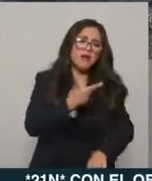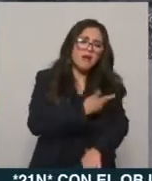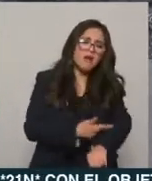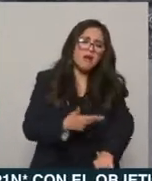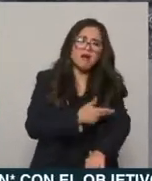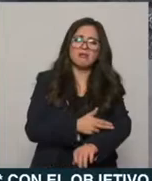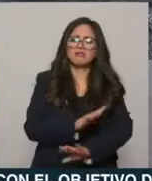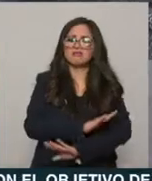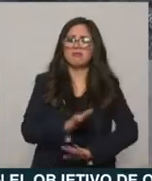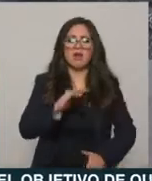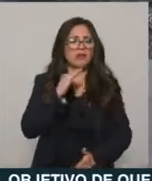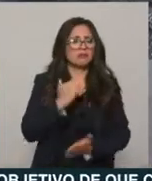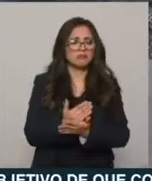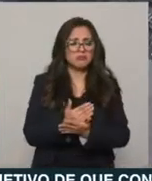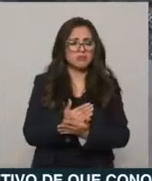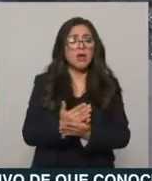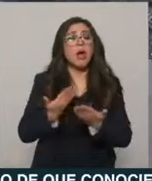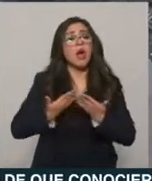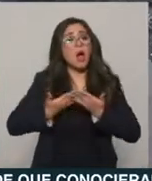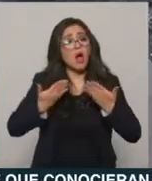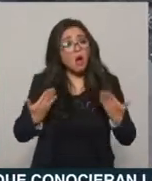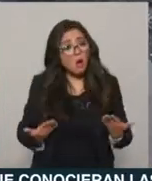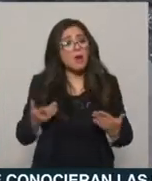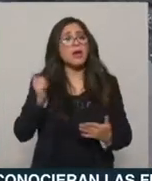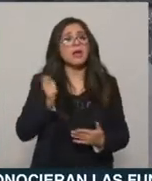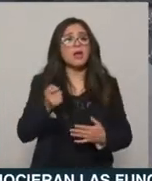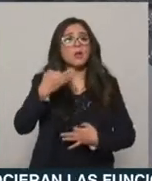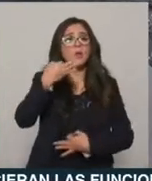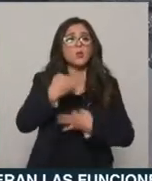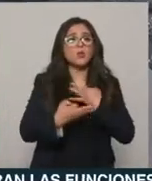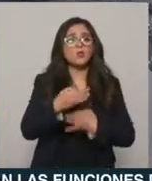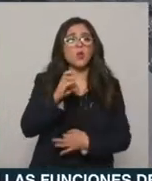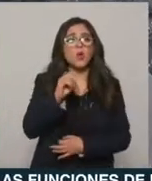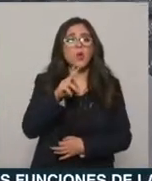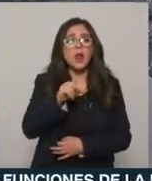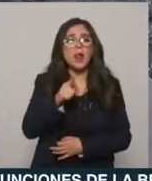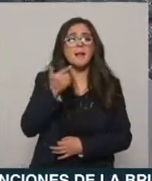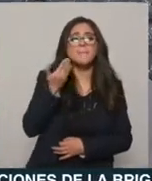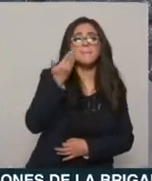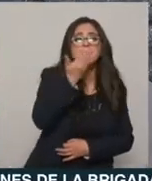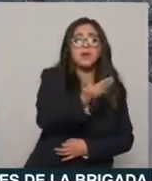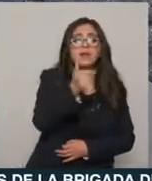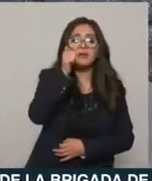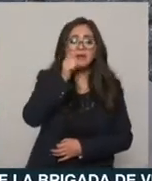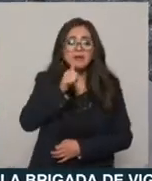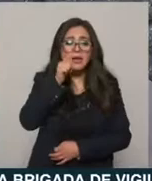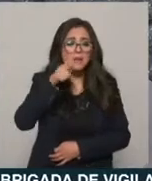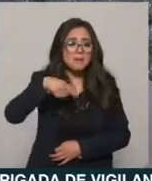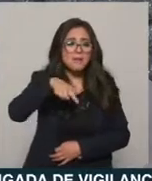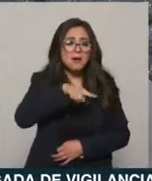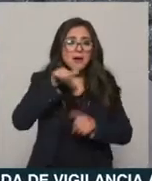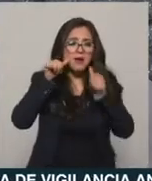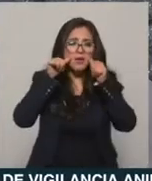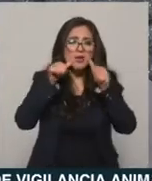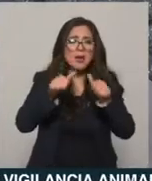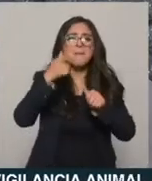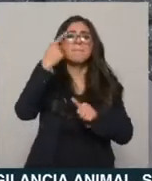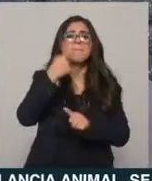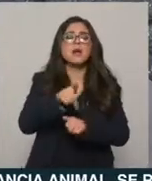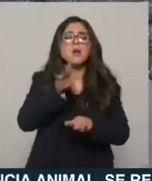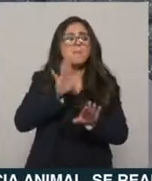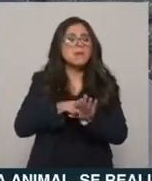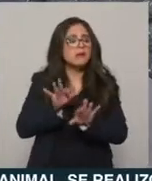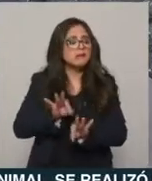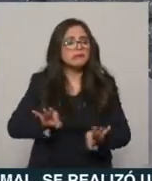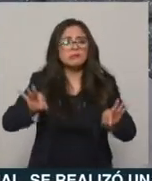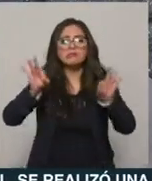Ahora entonces, los juicios orales lo que busca es que el juez esté siempre presente y una de sus bondades es que sea la comunicación a